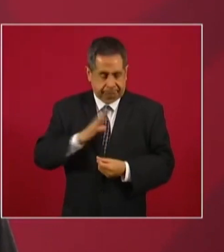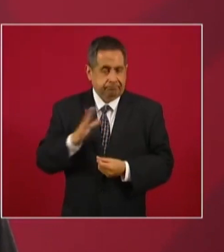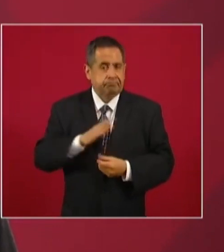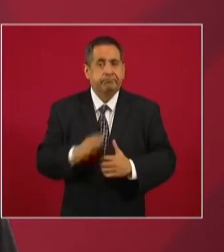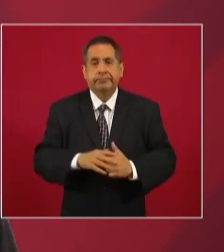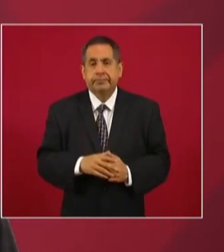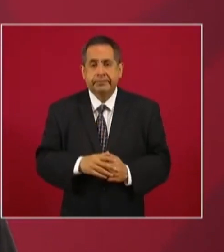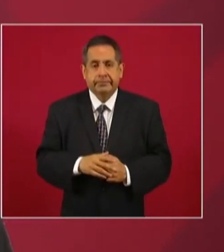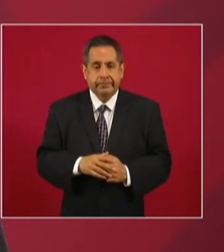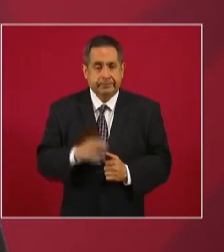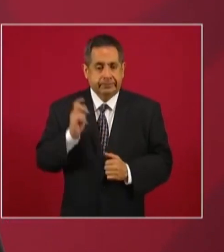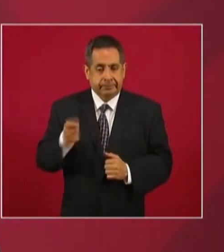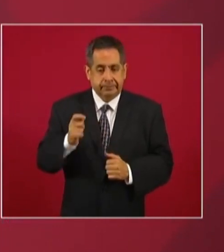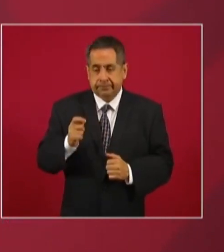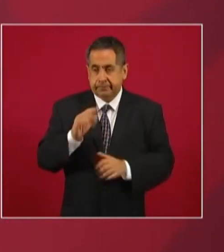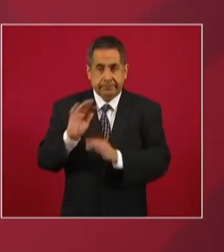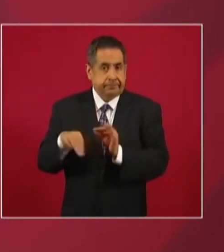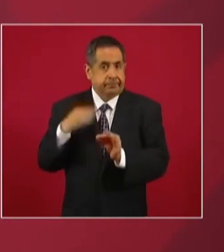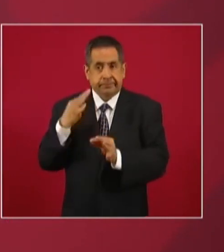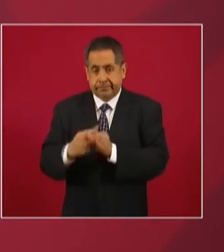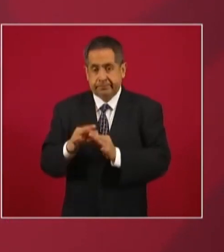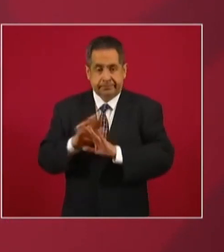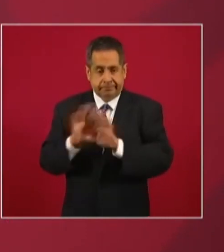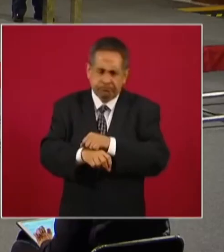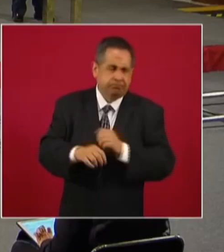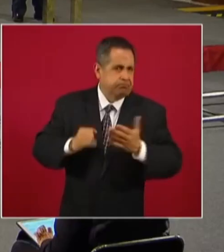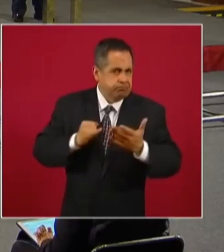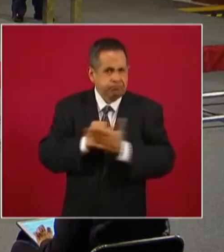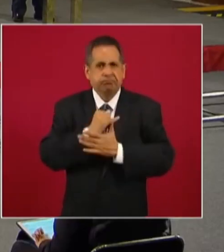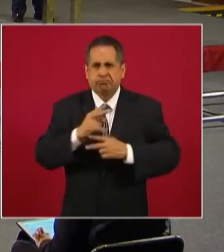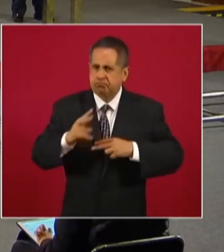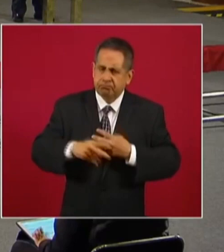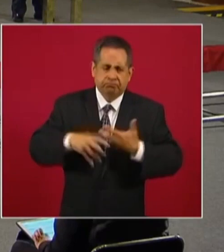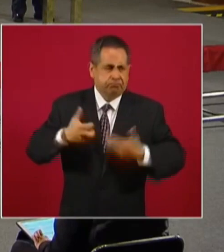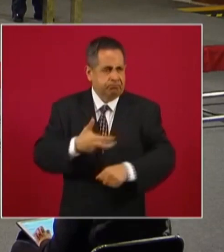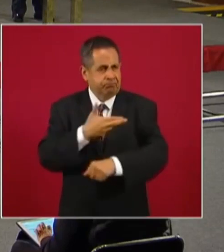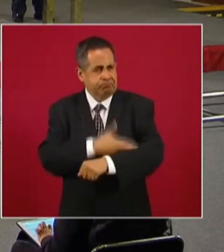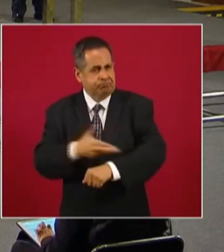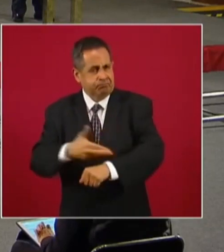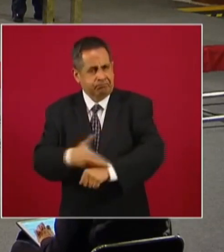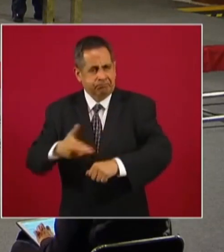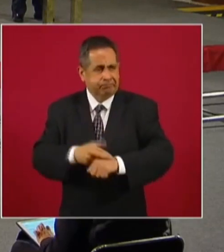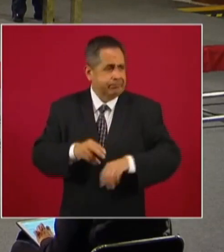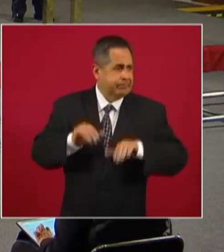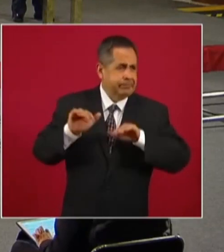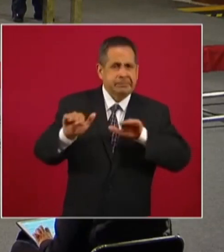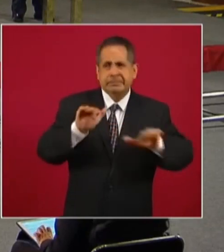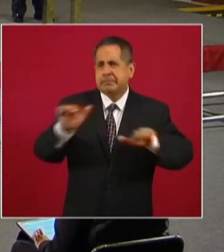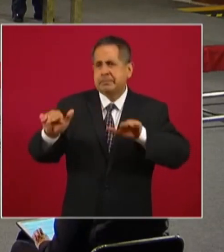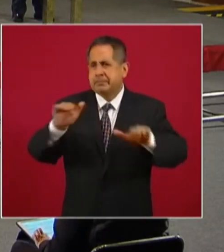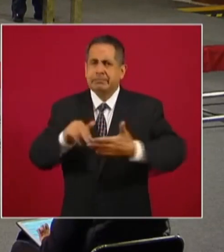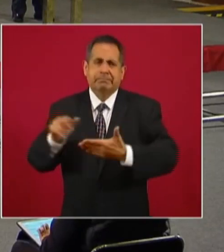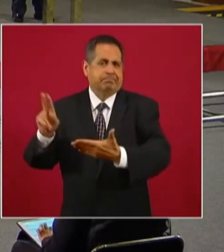el pueblo el que decida el posible enjuiciamiento de sus predecesores mediante una consulta ciudadana